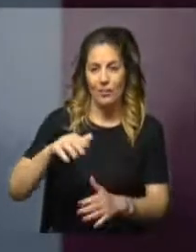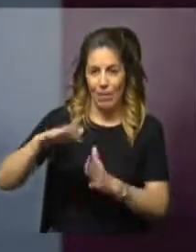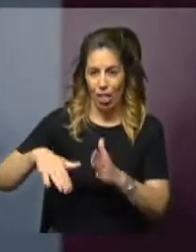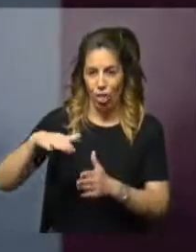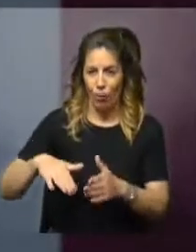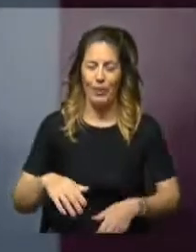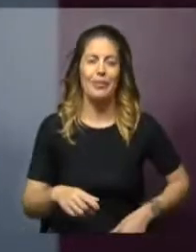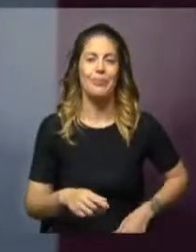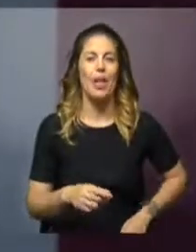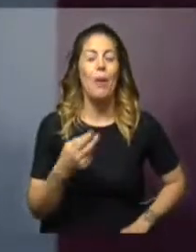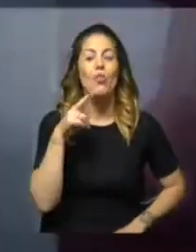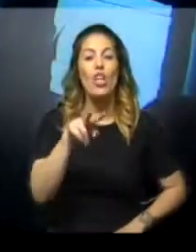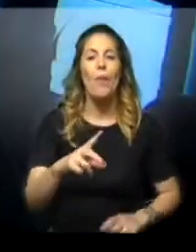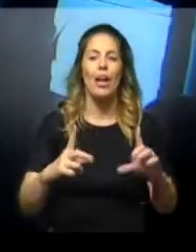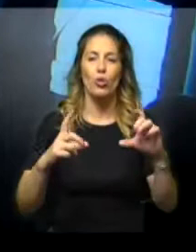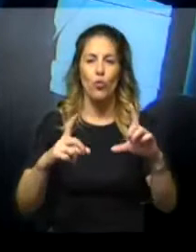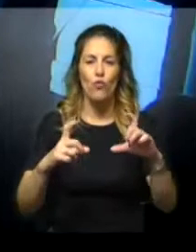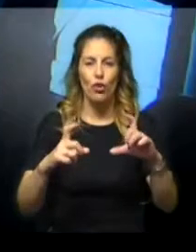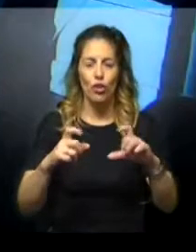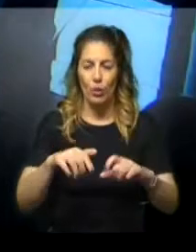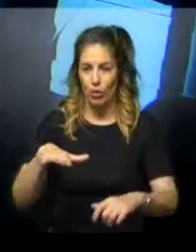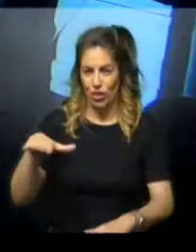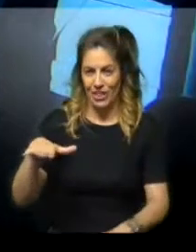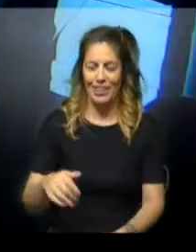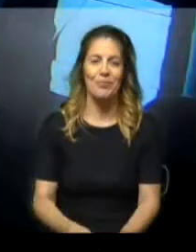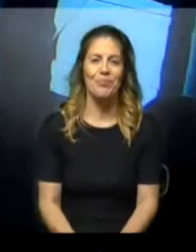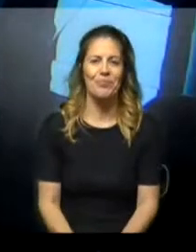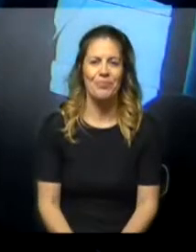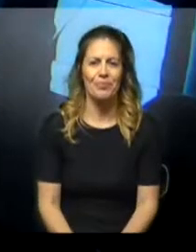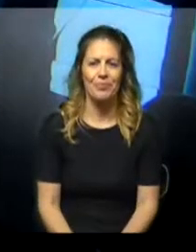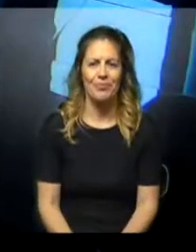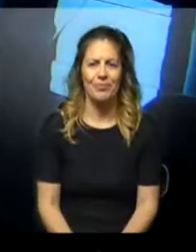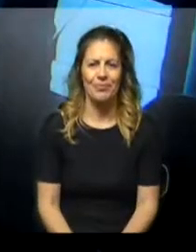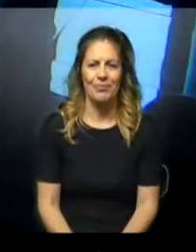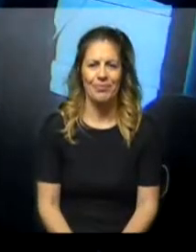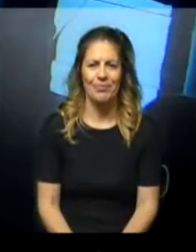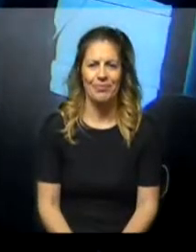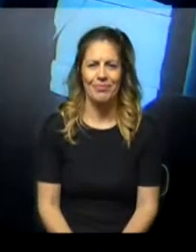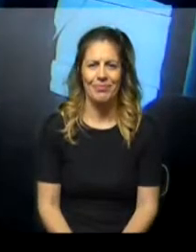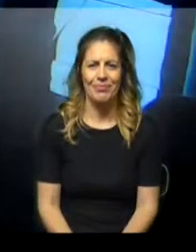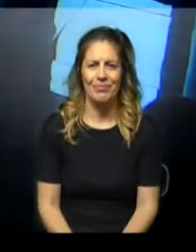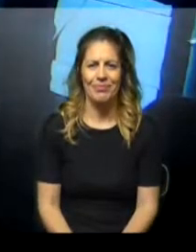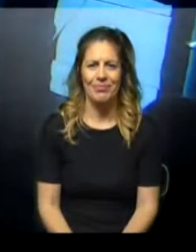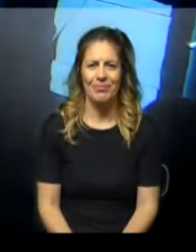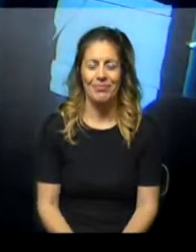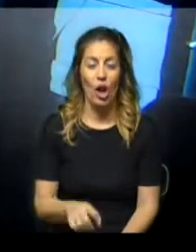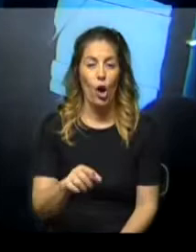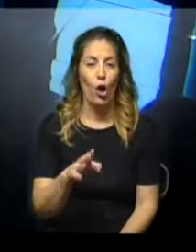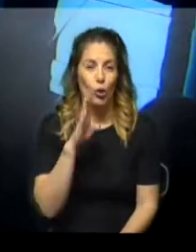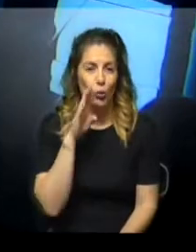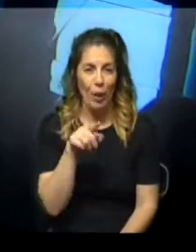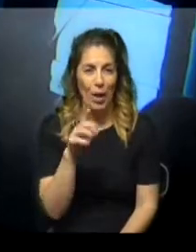tu tu foto de infancia a ver si es con tu